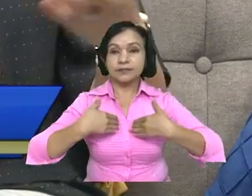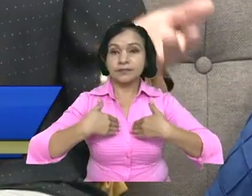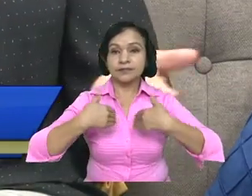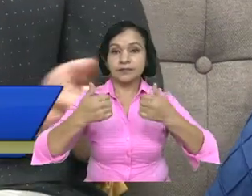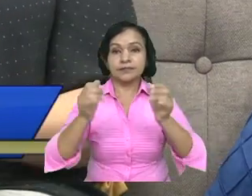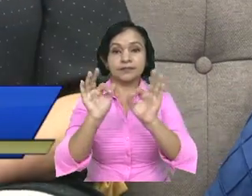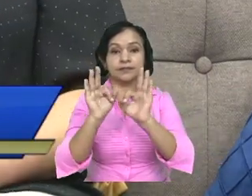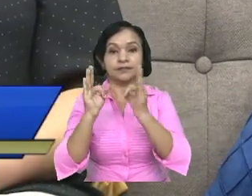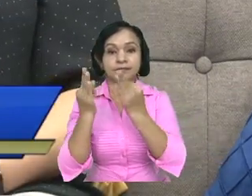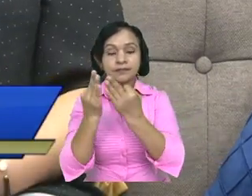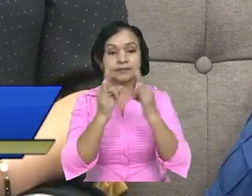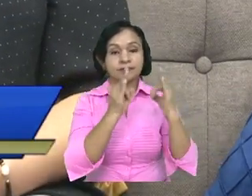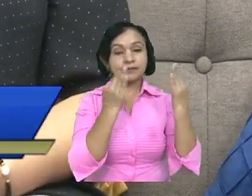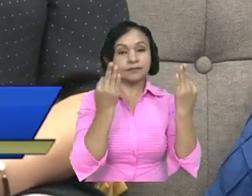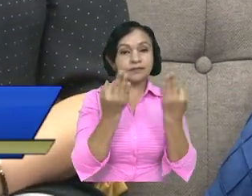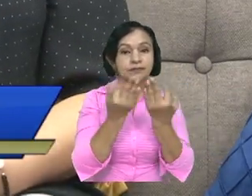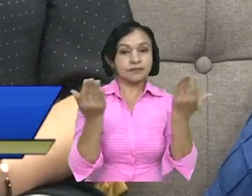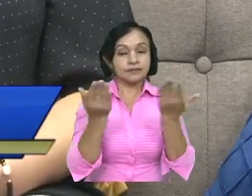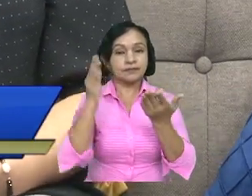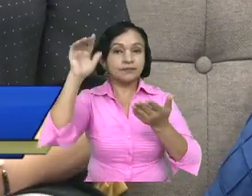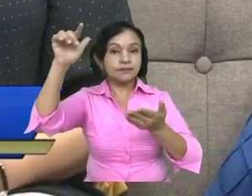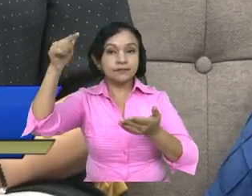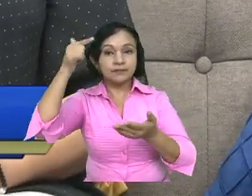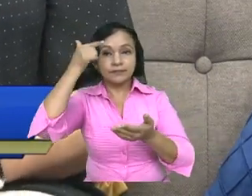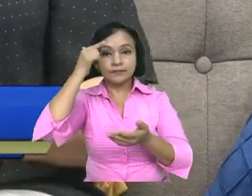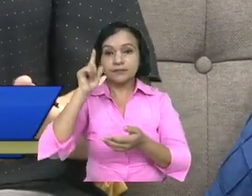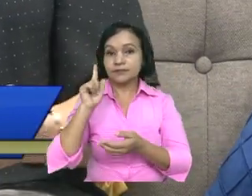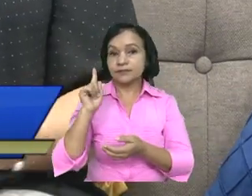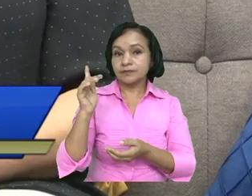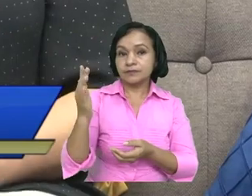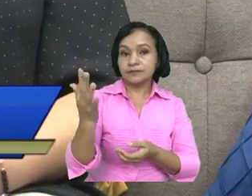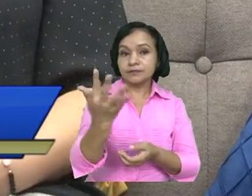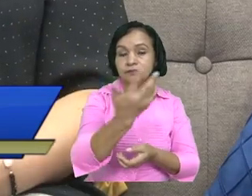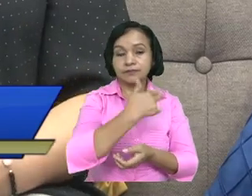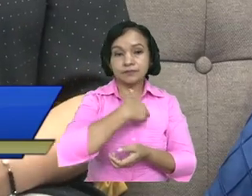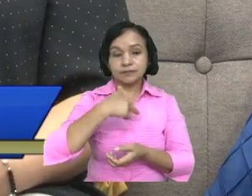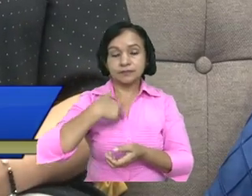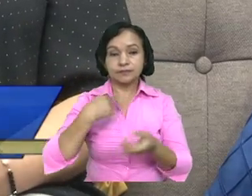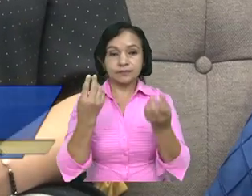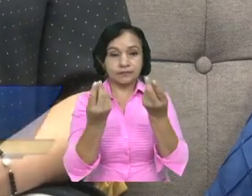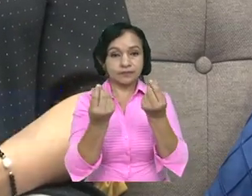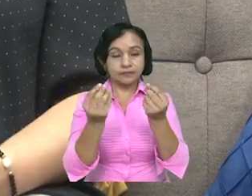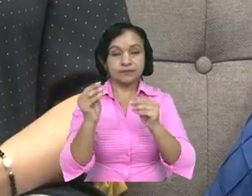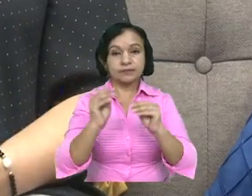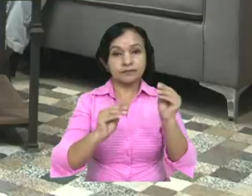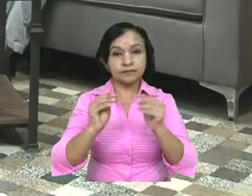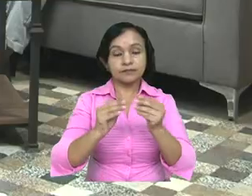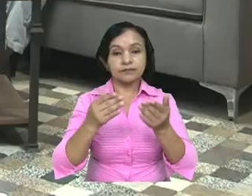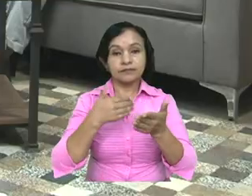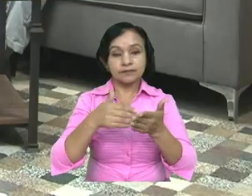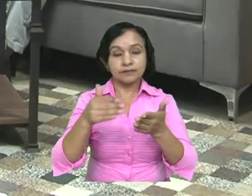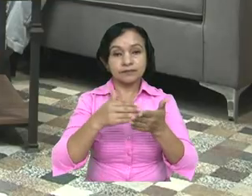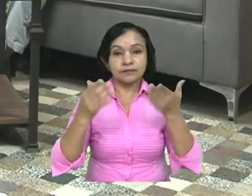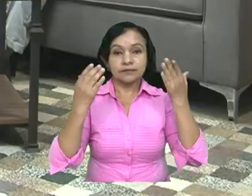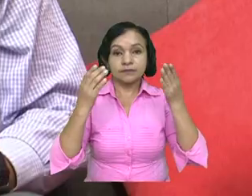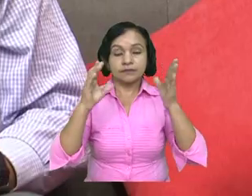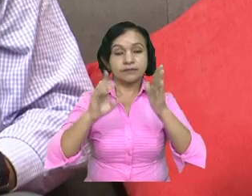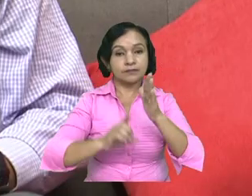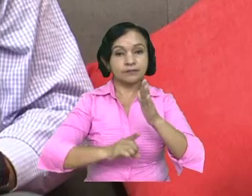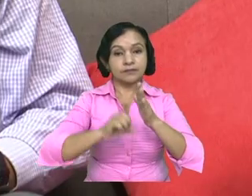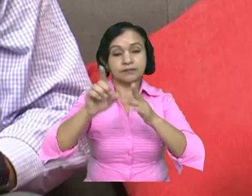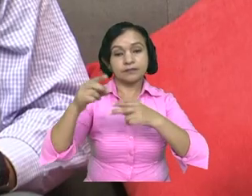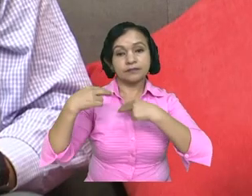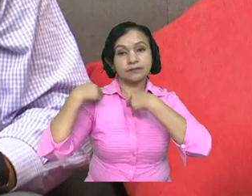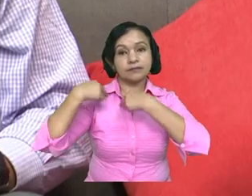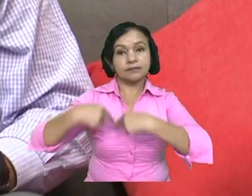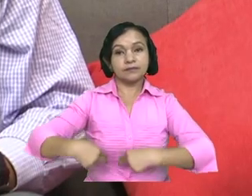tanto de la familia como del Estado. Entonces, todo pasa por lo económico. y favorecer también las condiciones para el desarrollo humano de